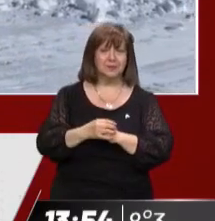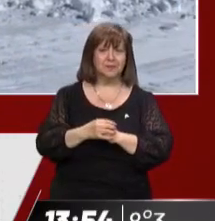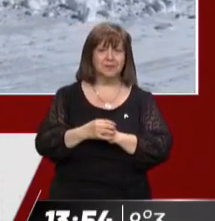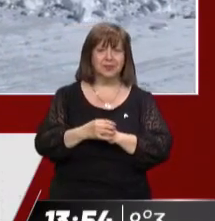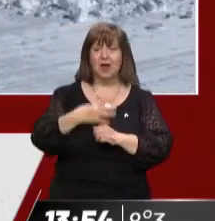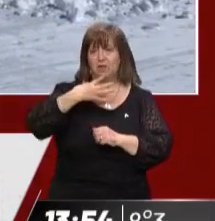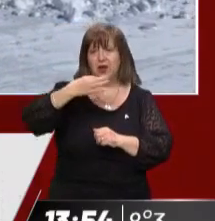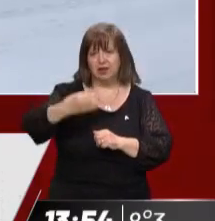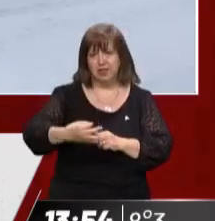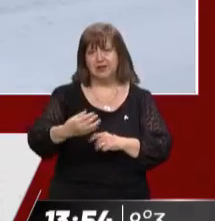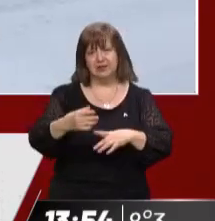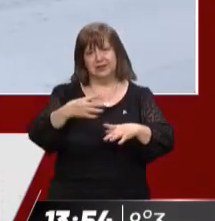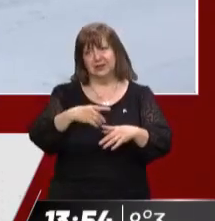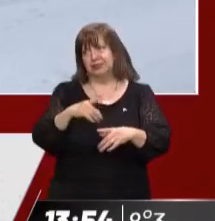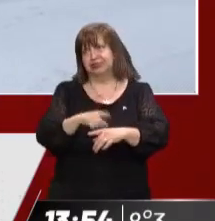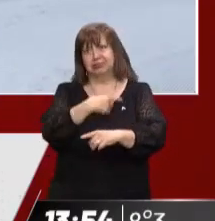Sí, y sí que lo fue.